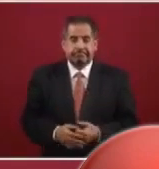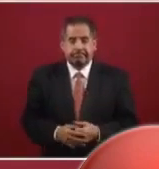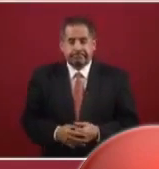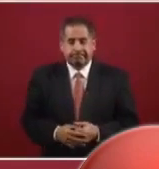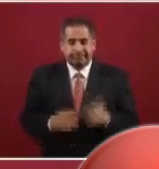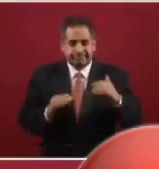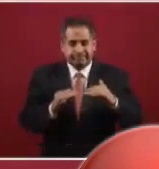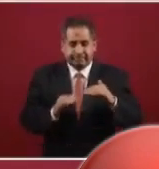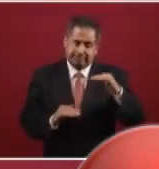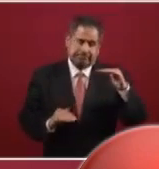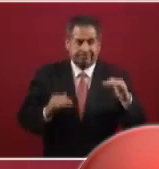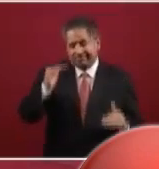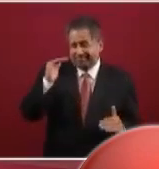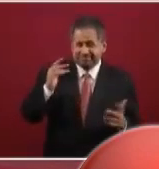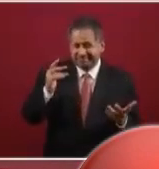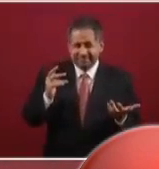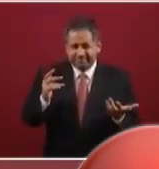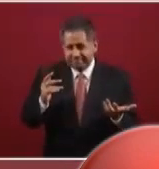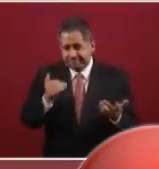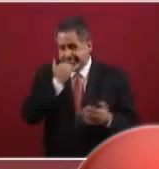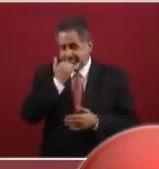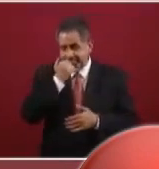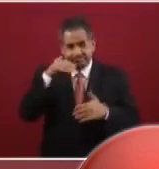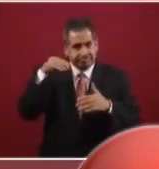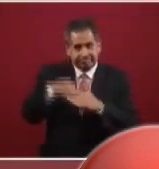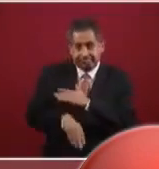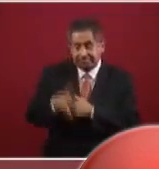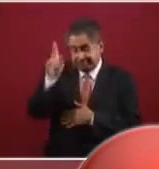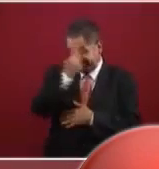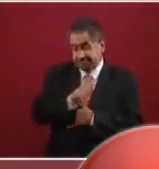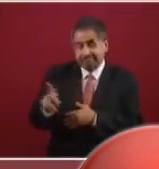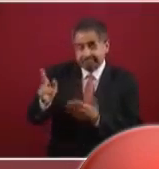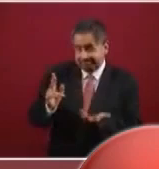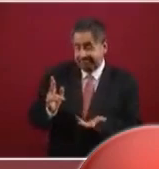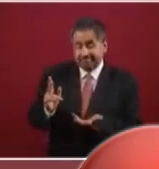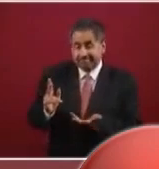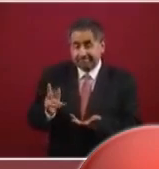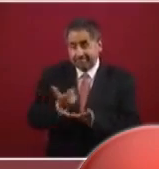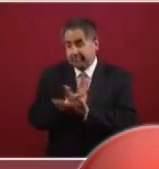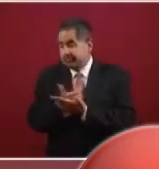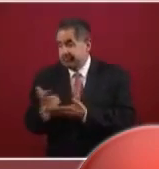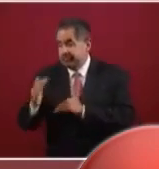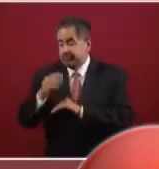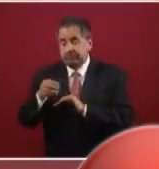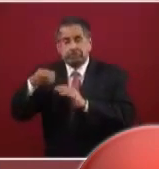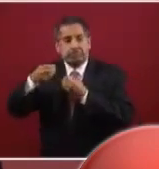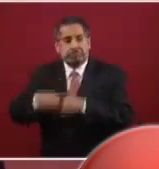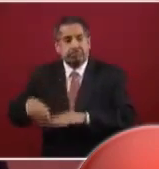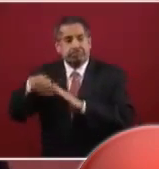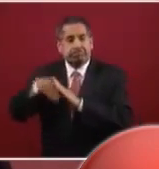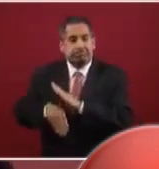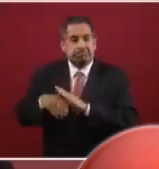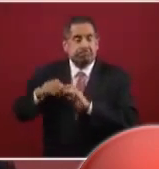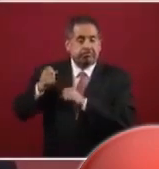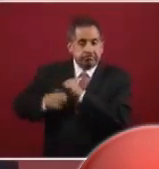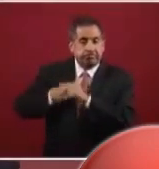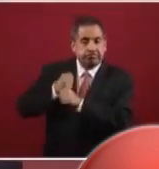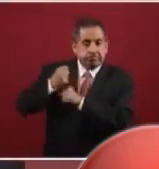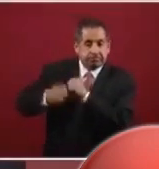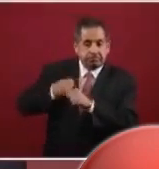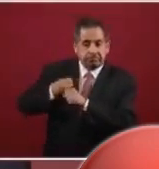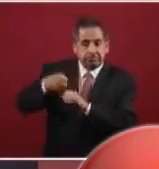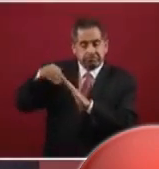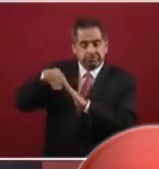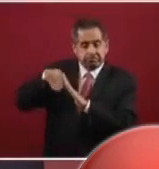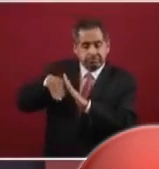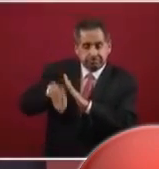De esas dimensiones fue el deterioro del salario en el periodo neoliberal.